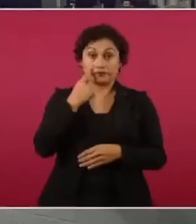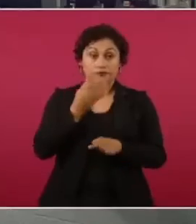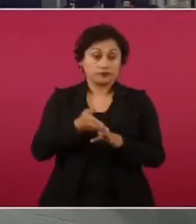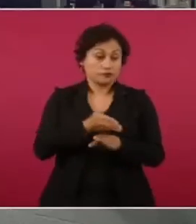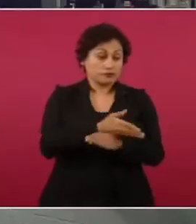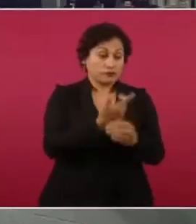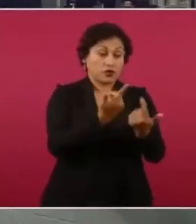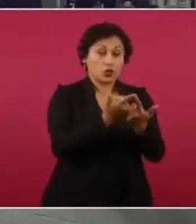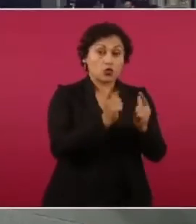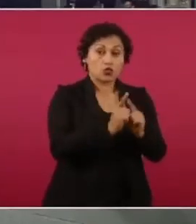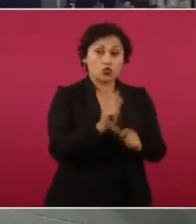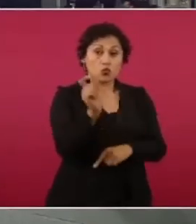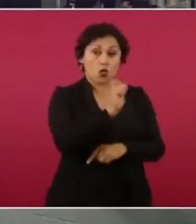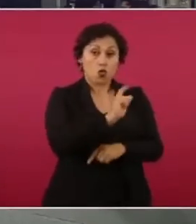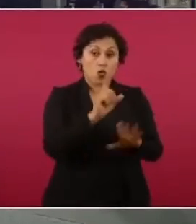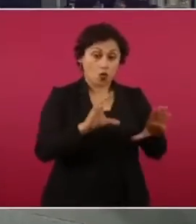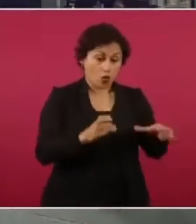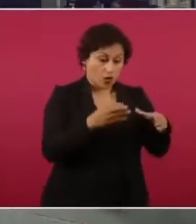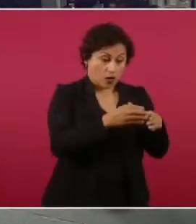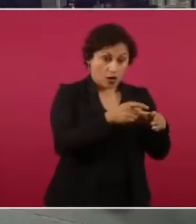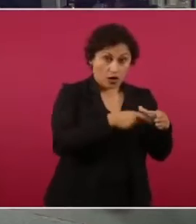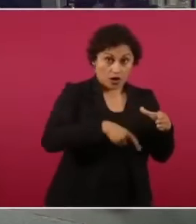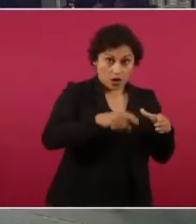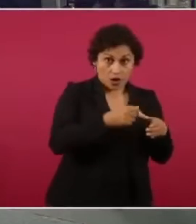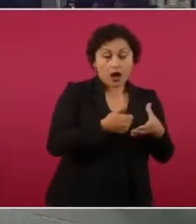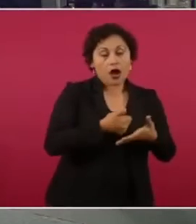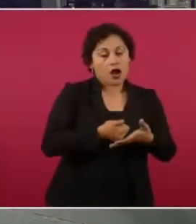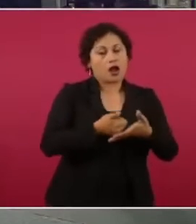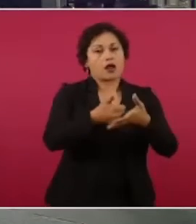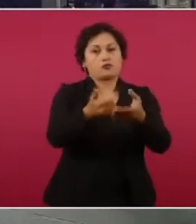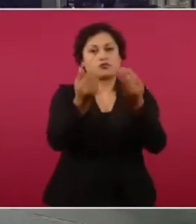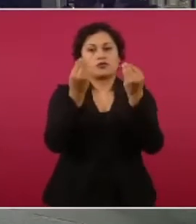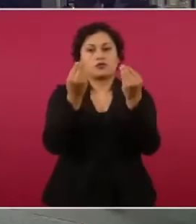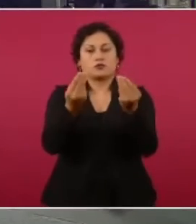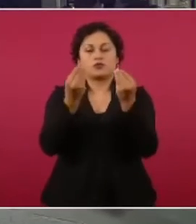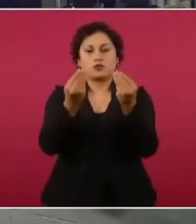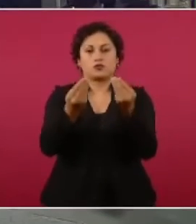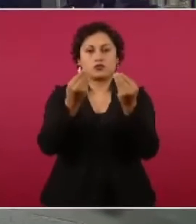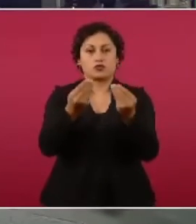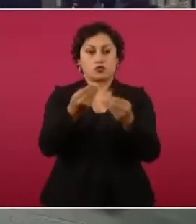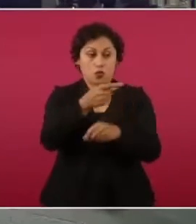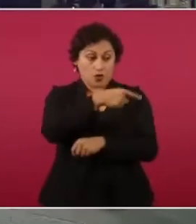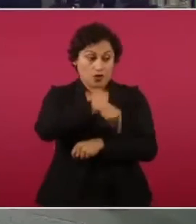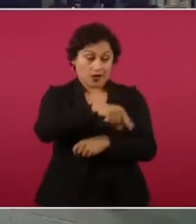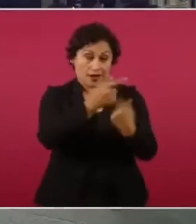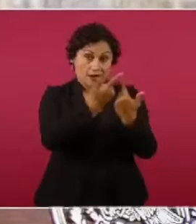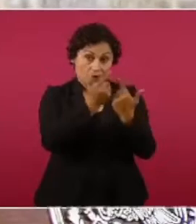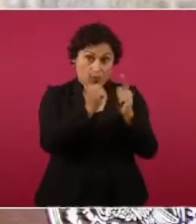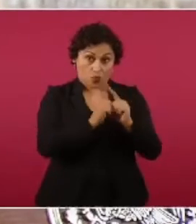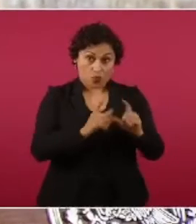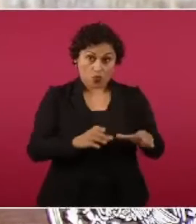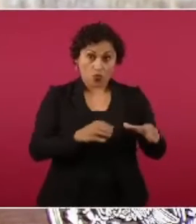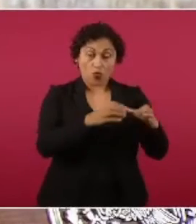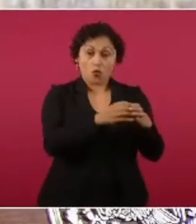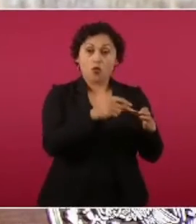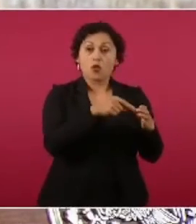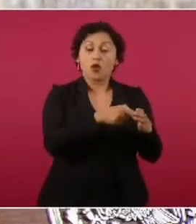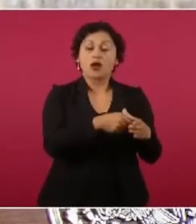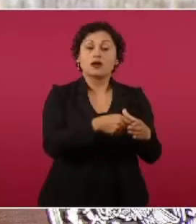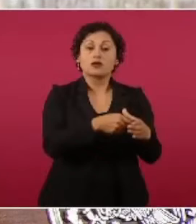ayudaron mucho, sobre todo fueron los que